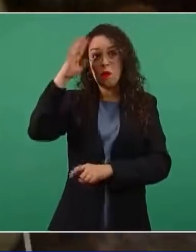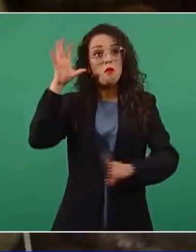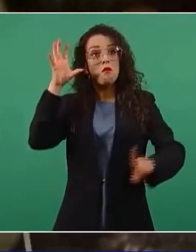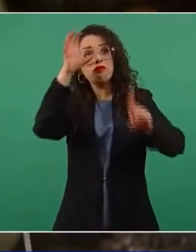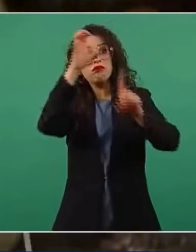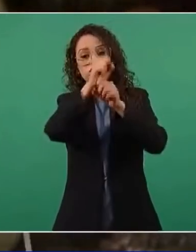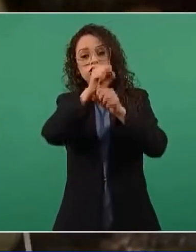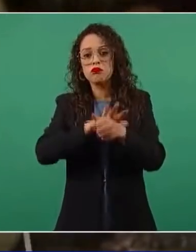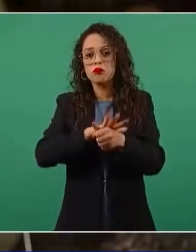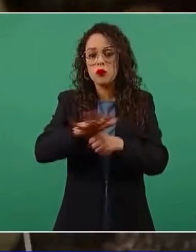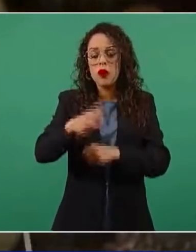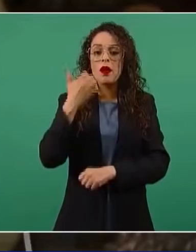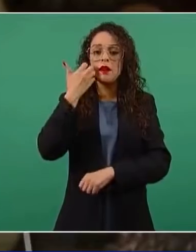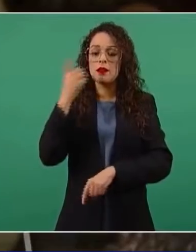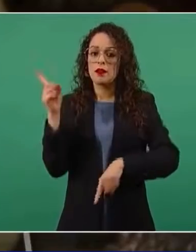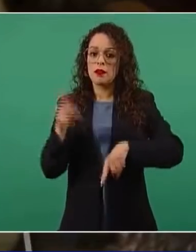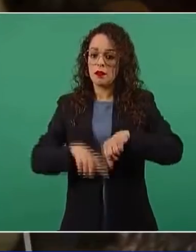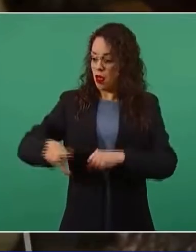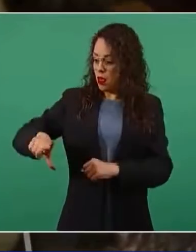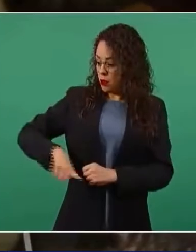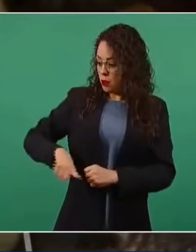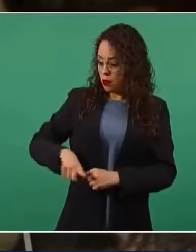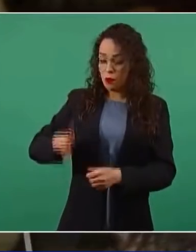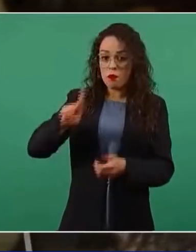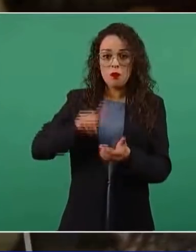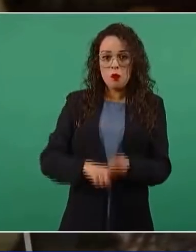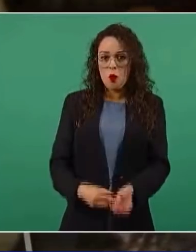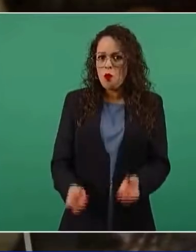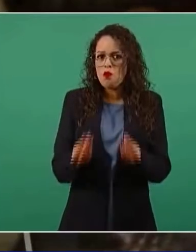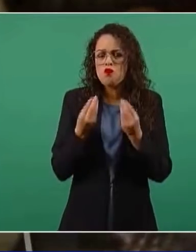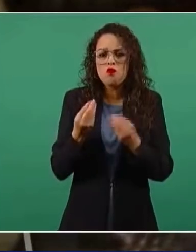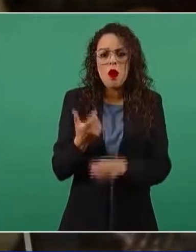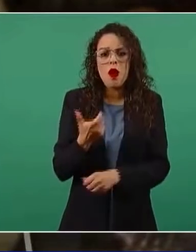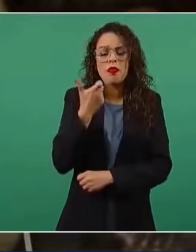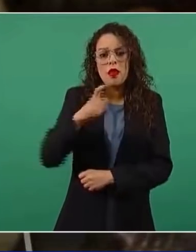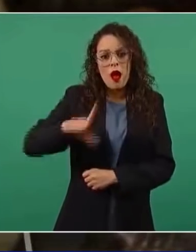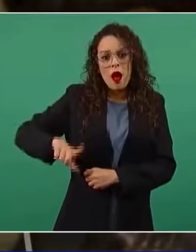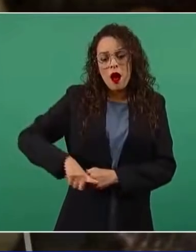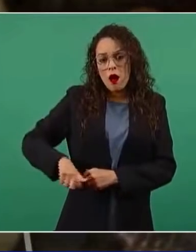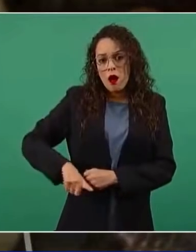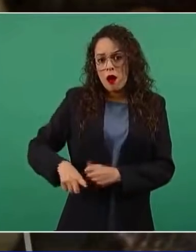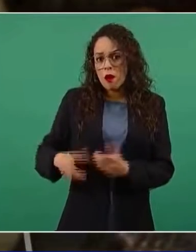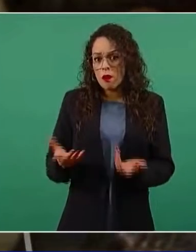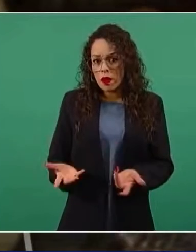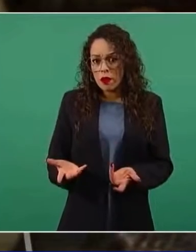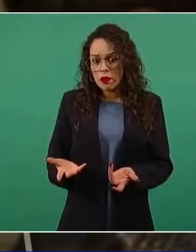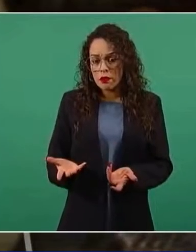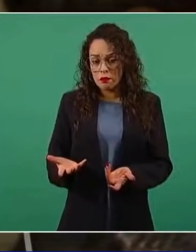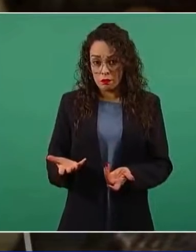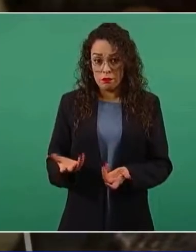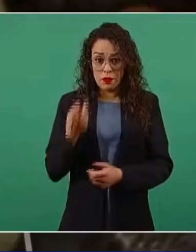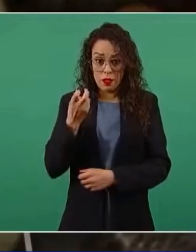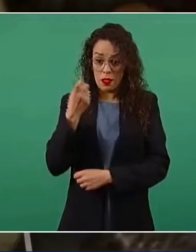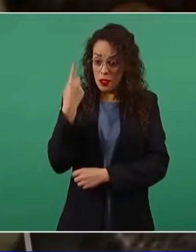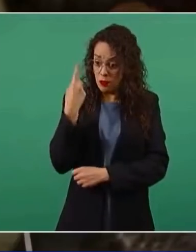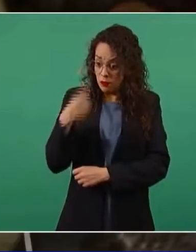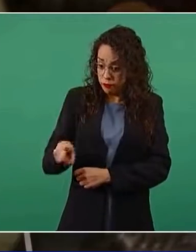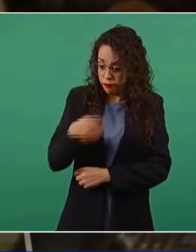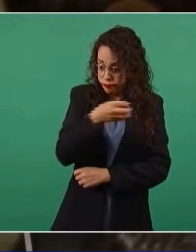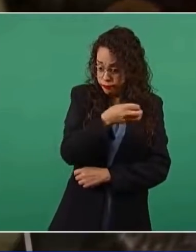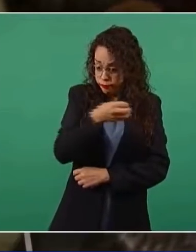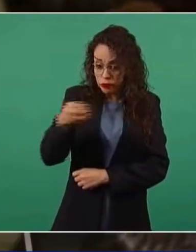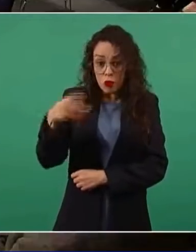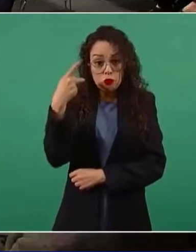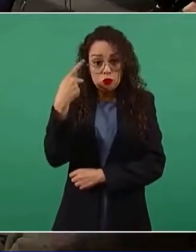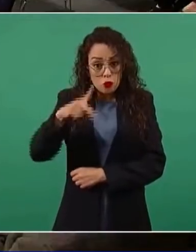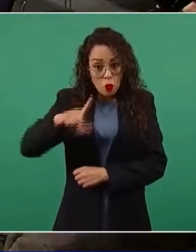hacer el gobierno, que representa mucho dinero para el gobierno, para dárselo a privada? ¿Es una orden o una disposición, un lineamiento de su